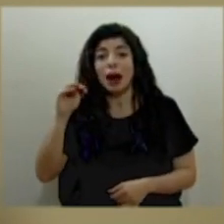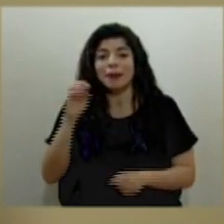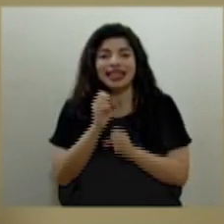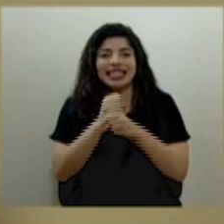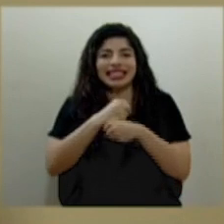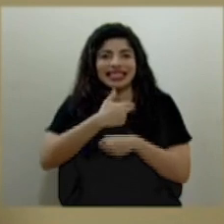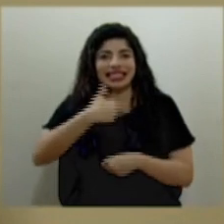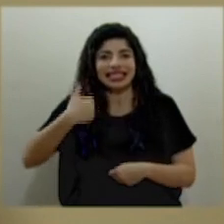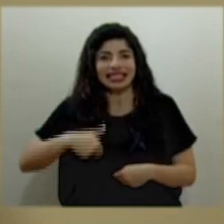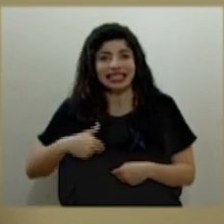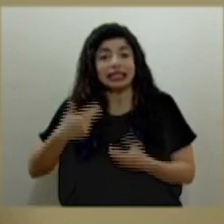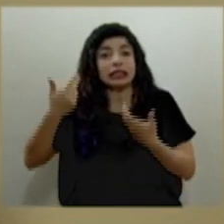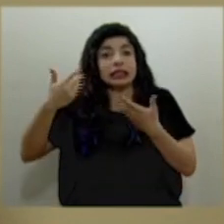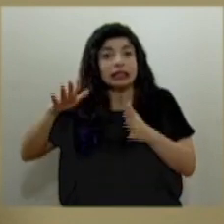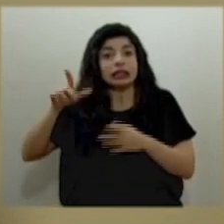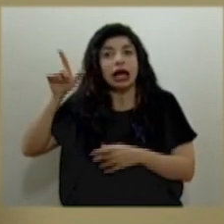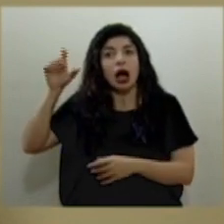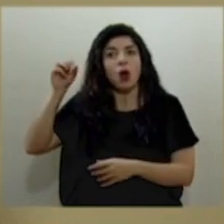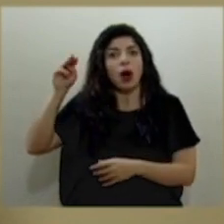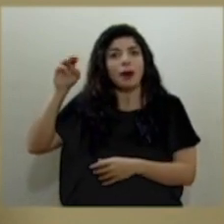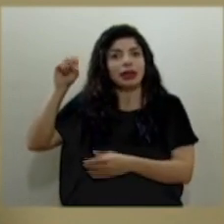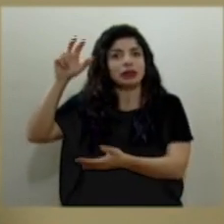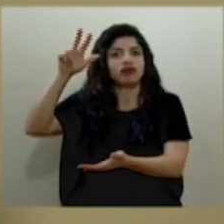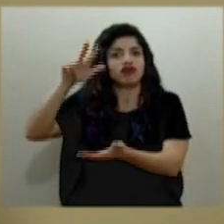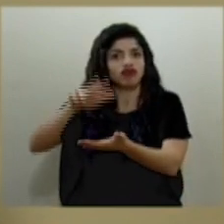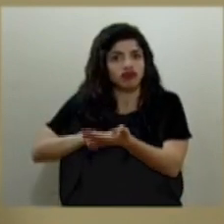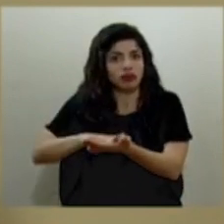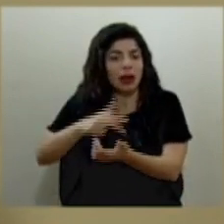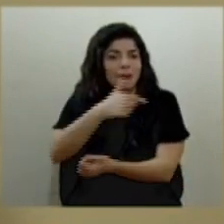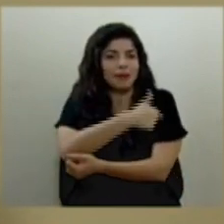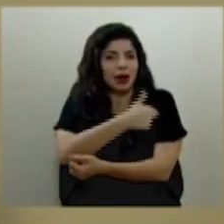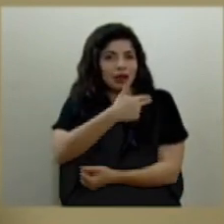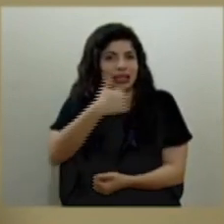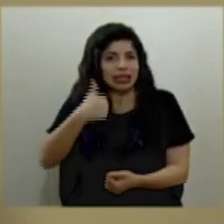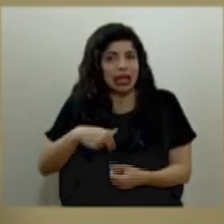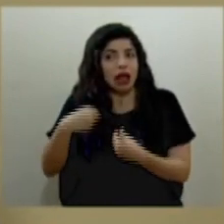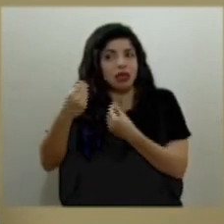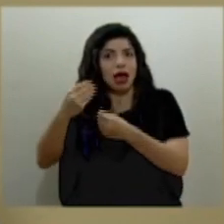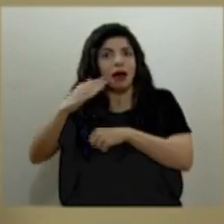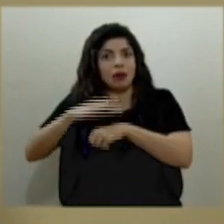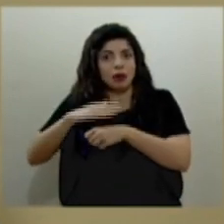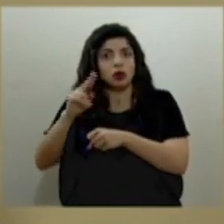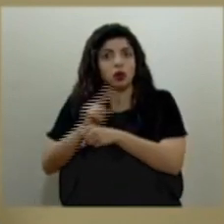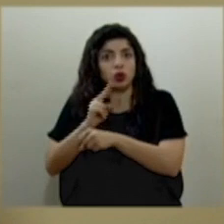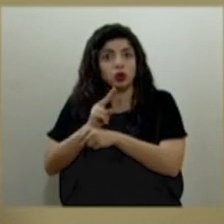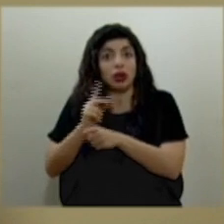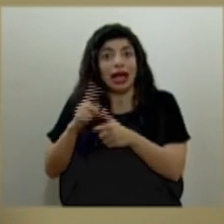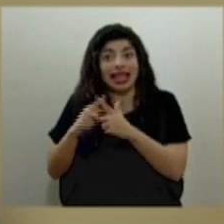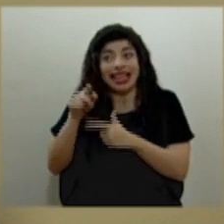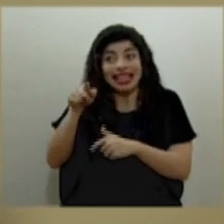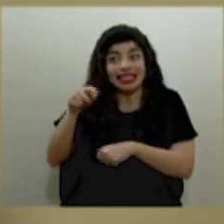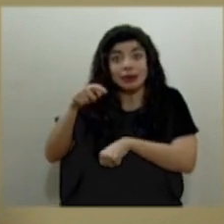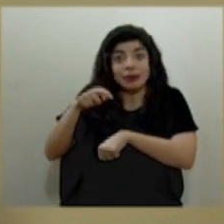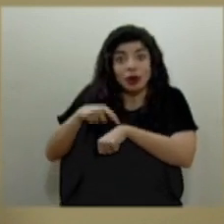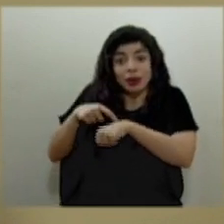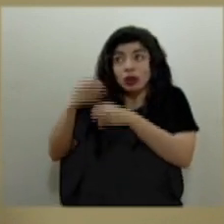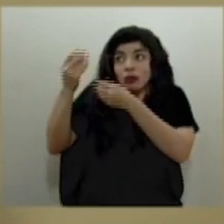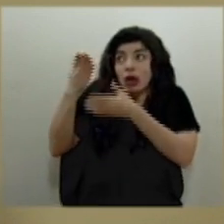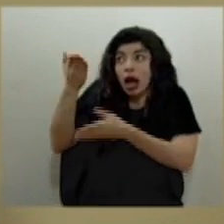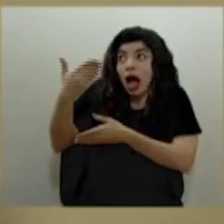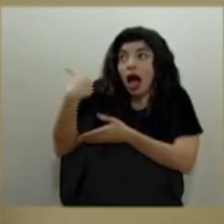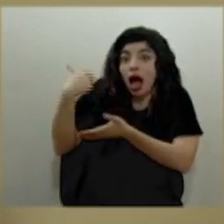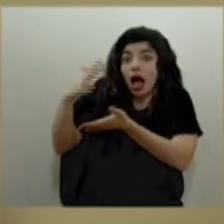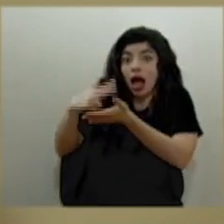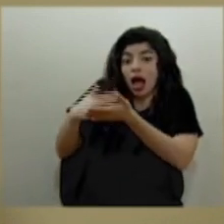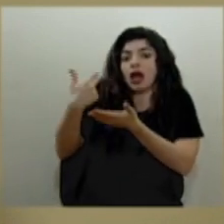ya tiene un aval por parte de la OMS, una autorización para su uso, y desde ese mismo momento hemos estado